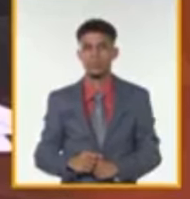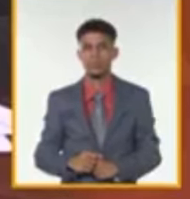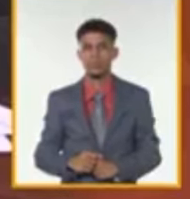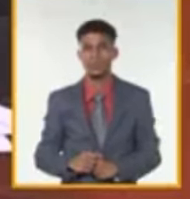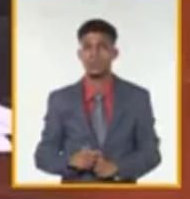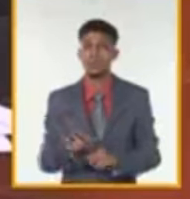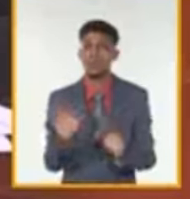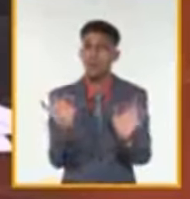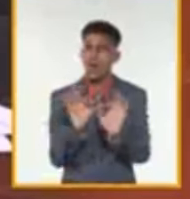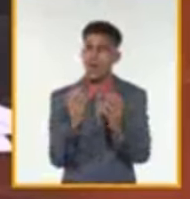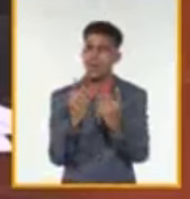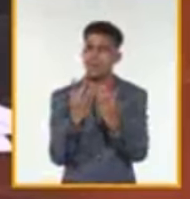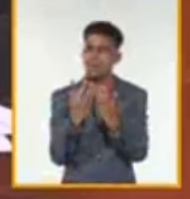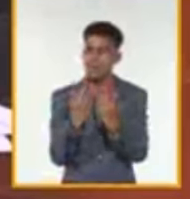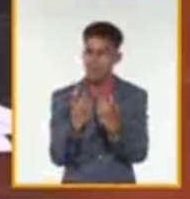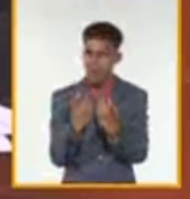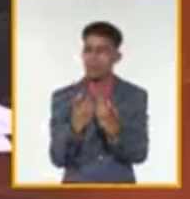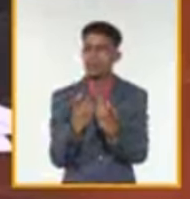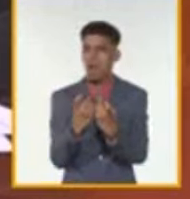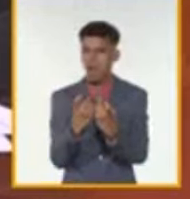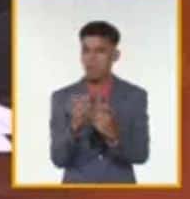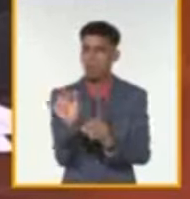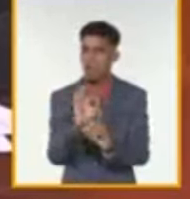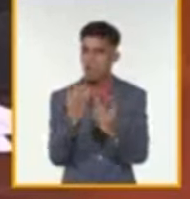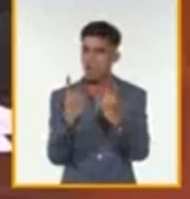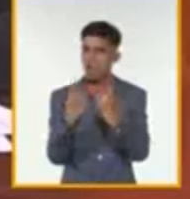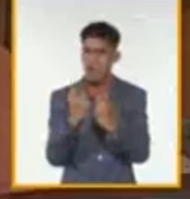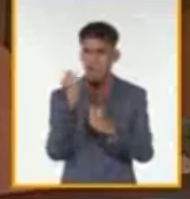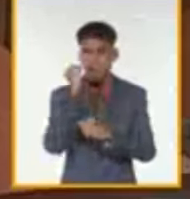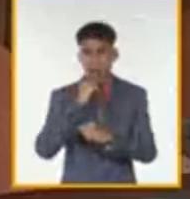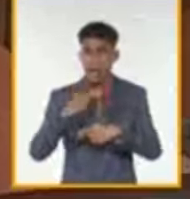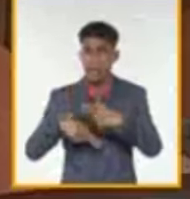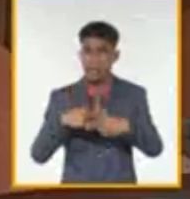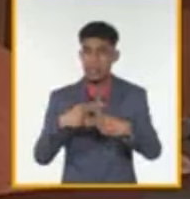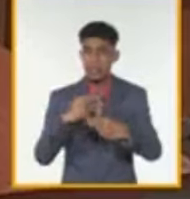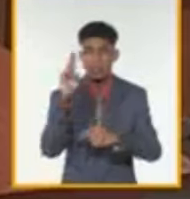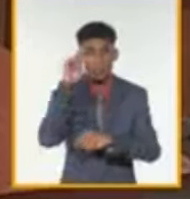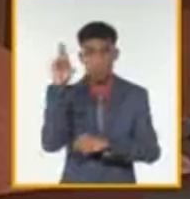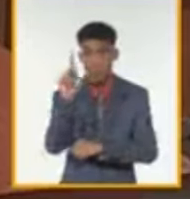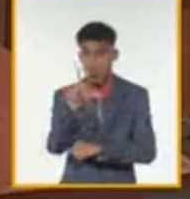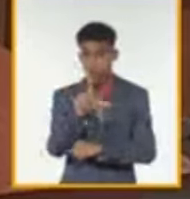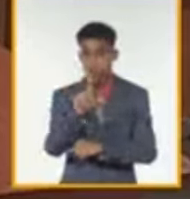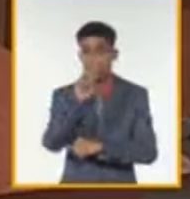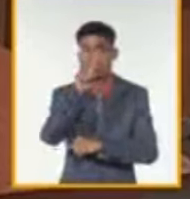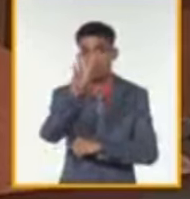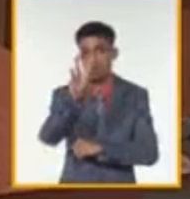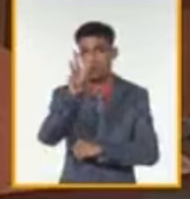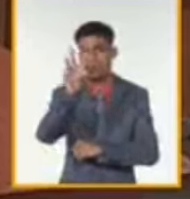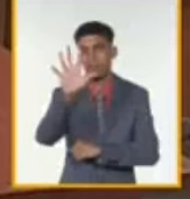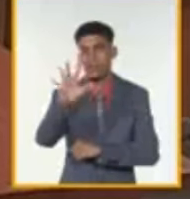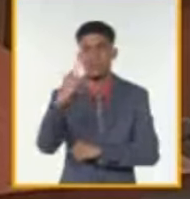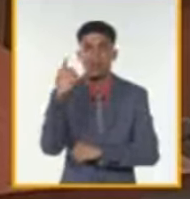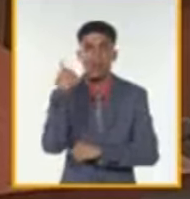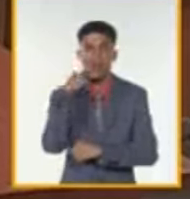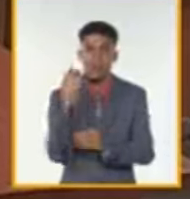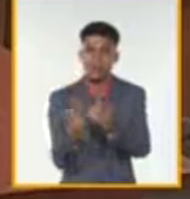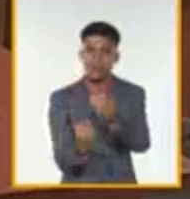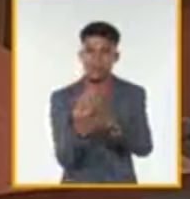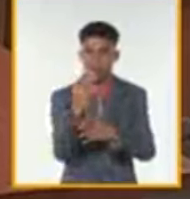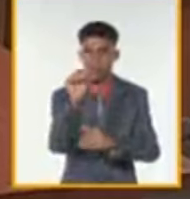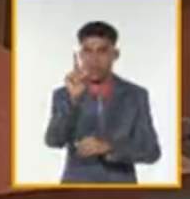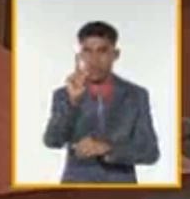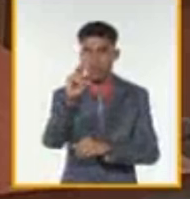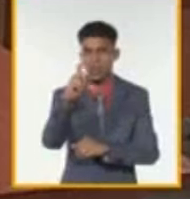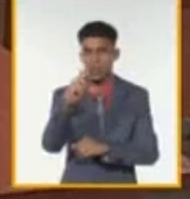por hacer y lo hará con esa motivación especial de que el lunes estén Celebrando los 335 años de Santa Clara el mismo